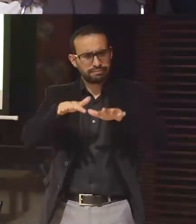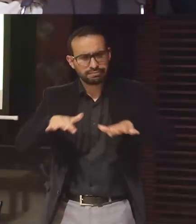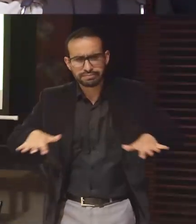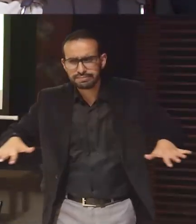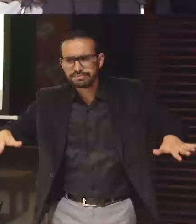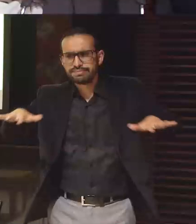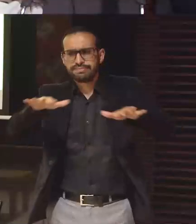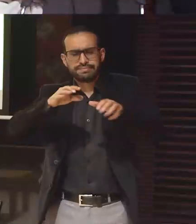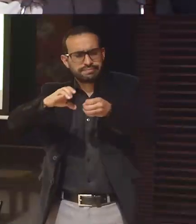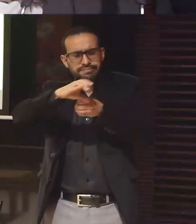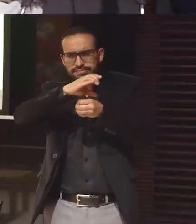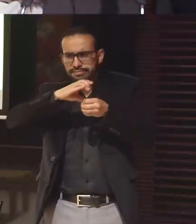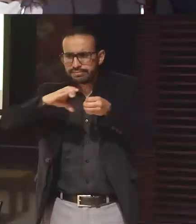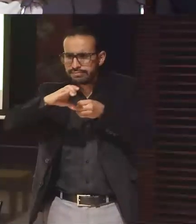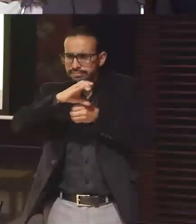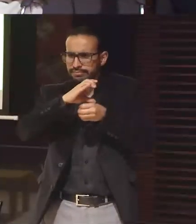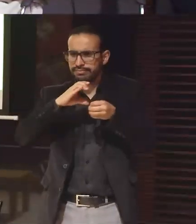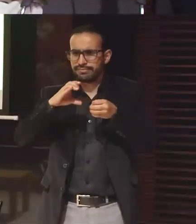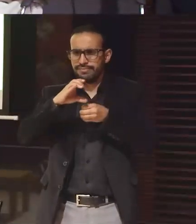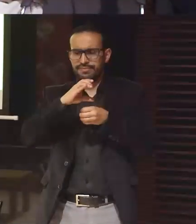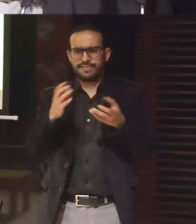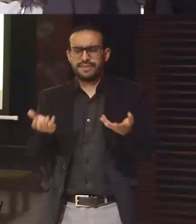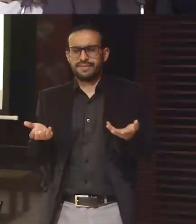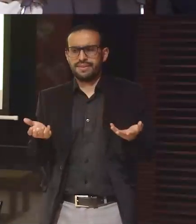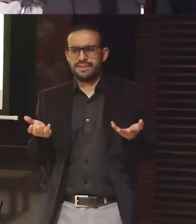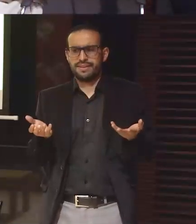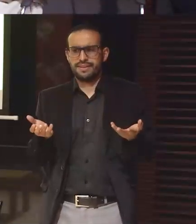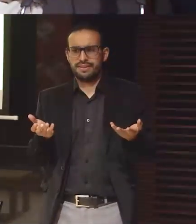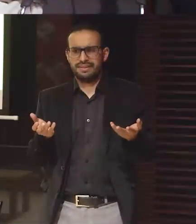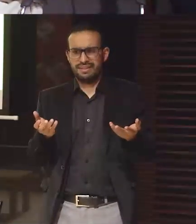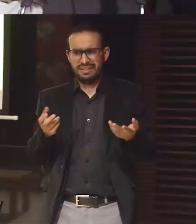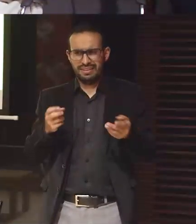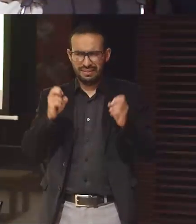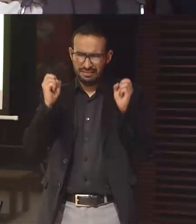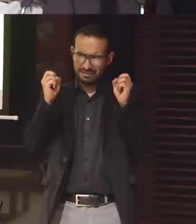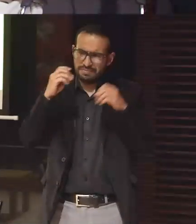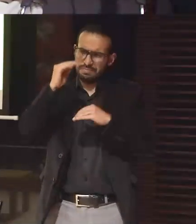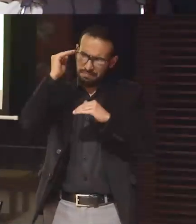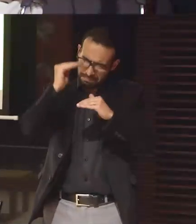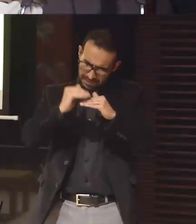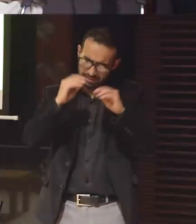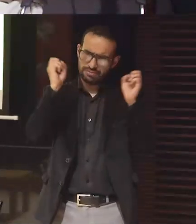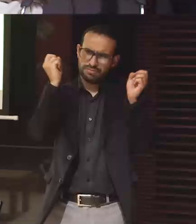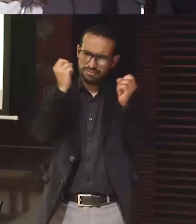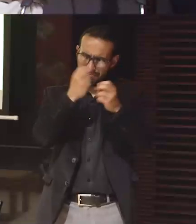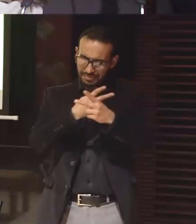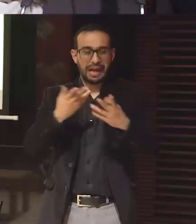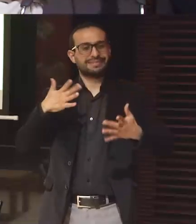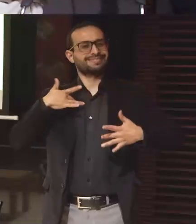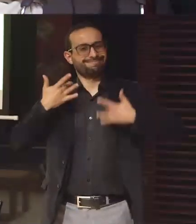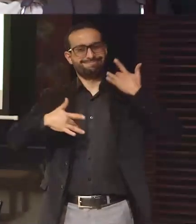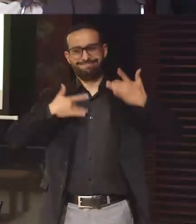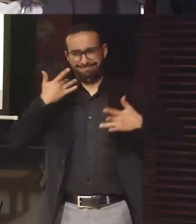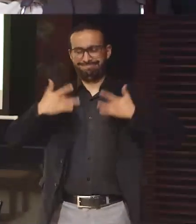menos, digamos, menos violenta, sino más divertida.